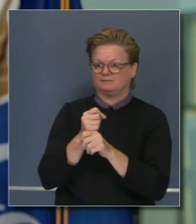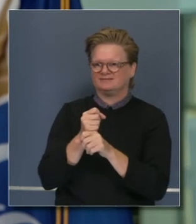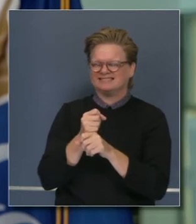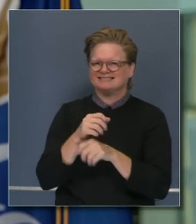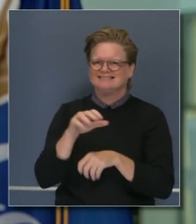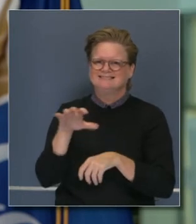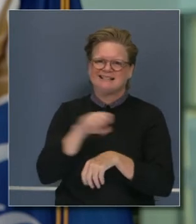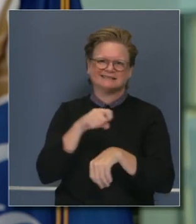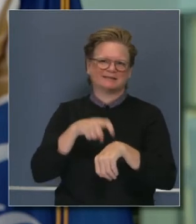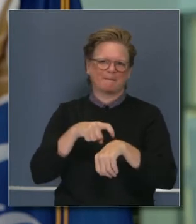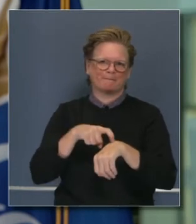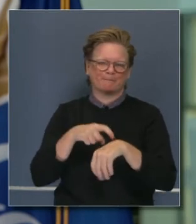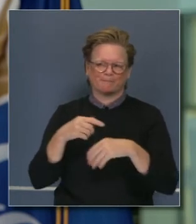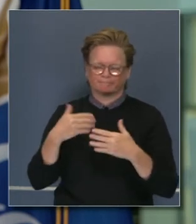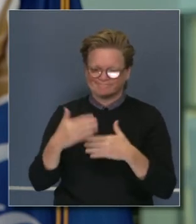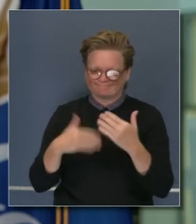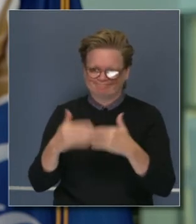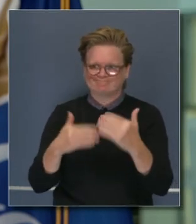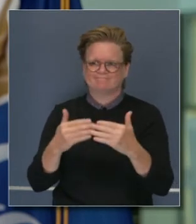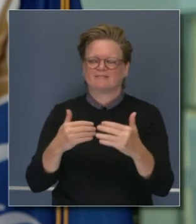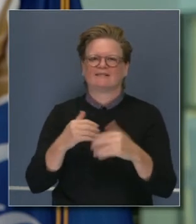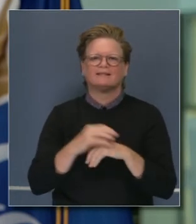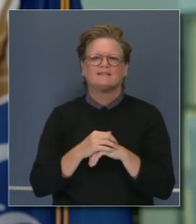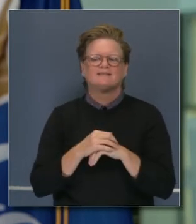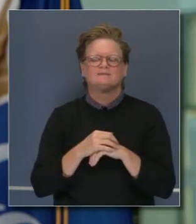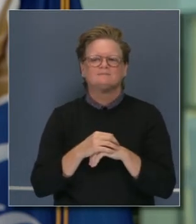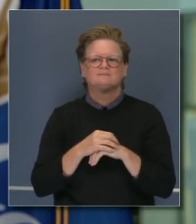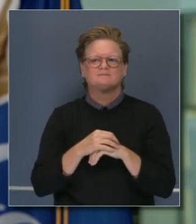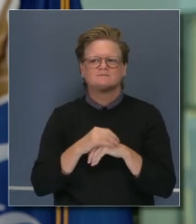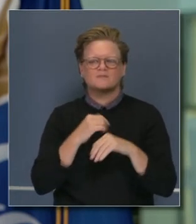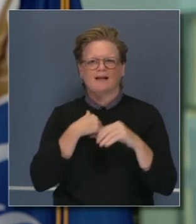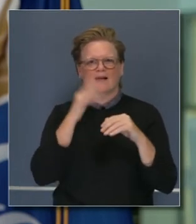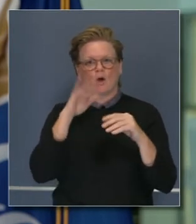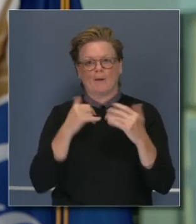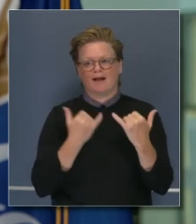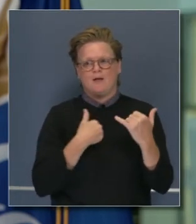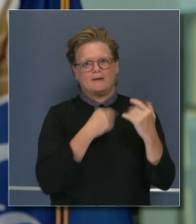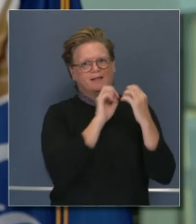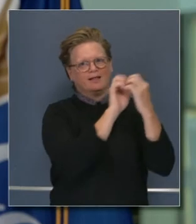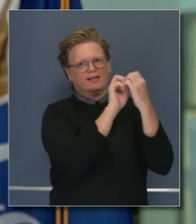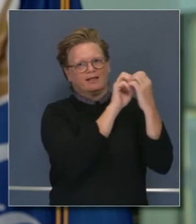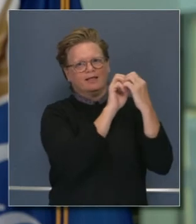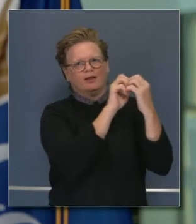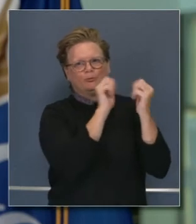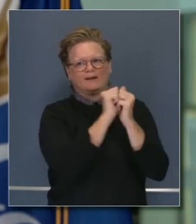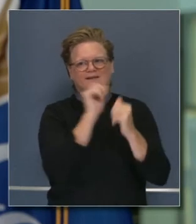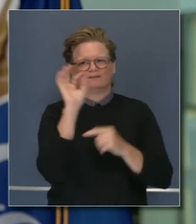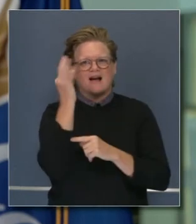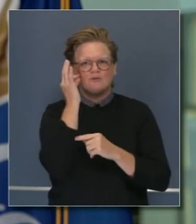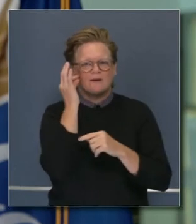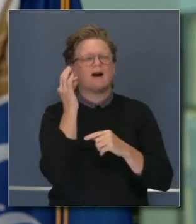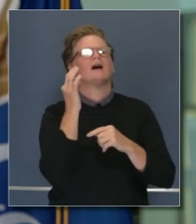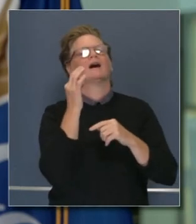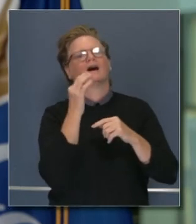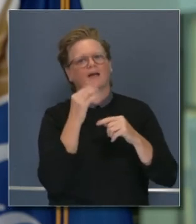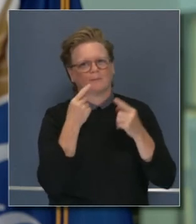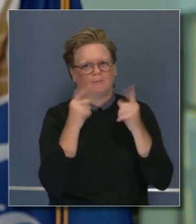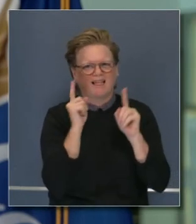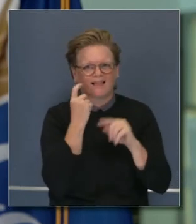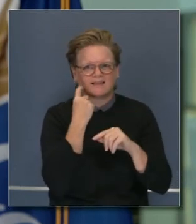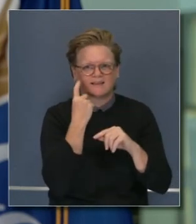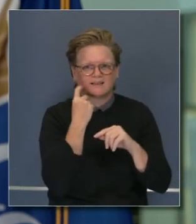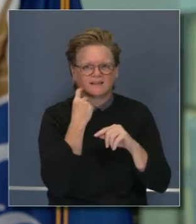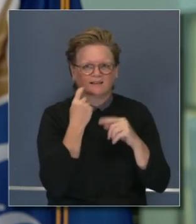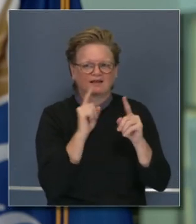proceso que tiene un teje y maneje con el gobierno federal, pero parece estar progresando favorablemente. Y